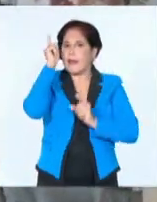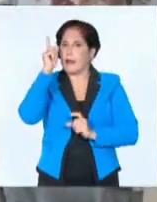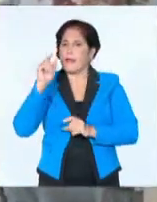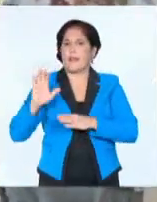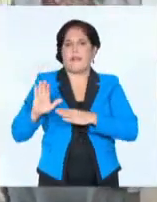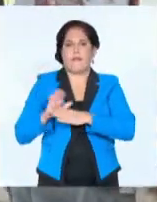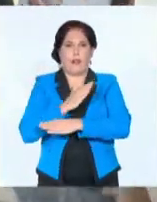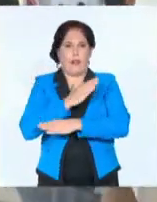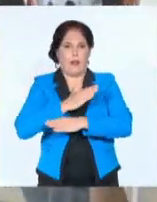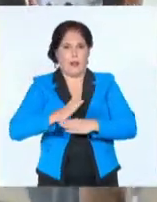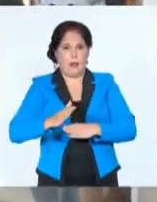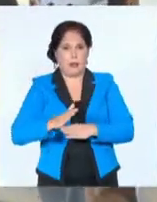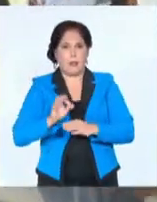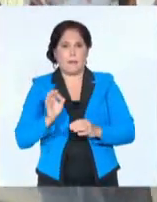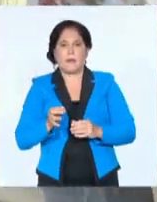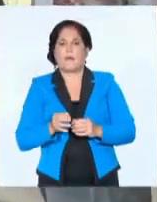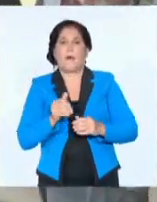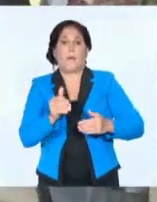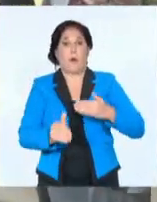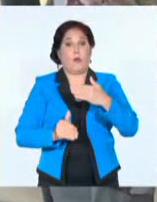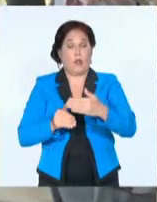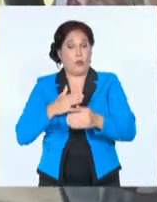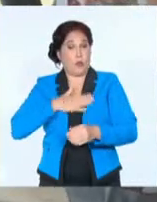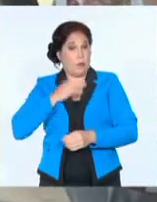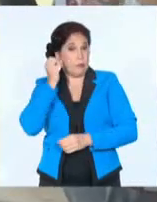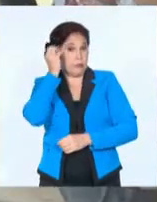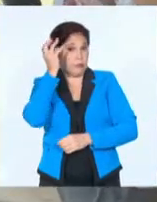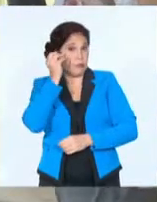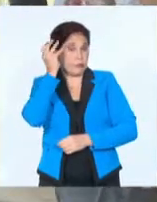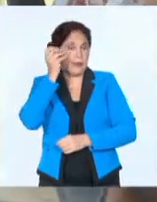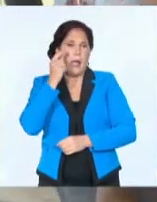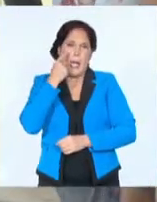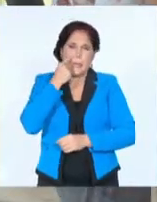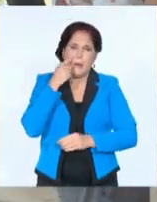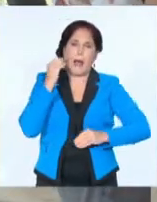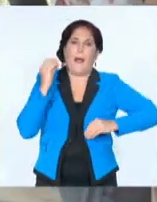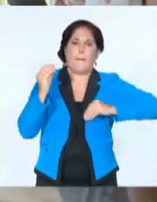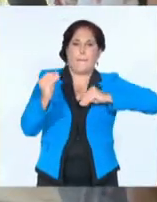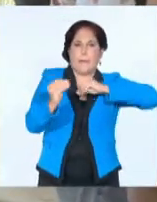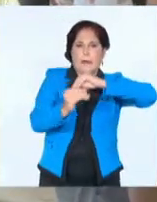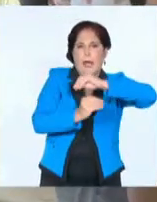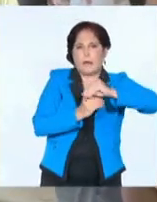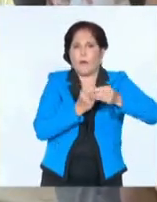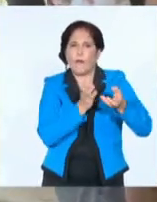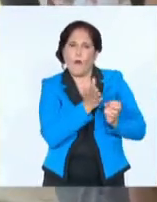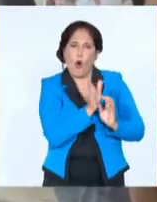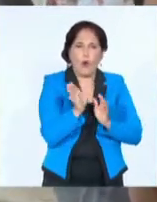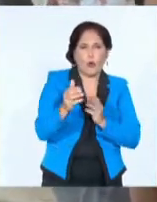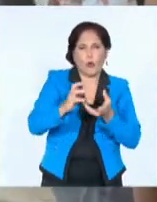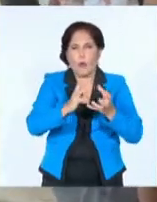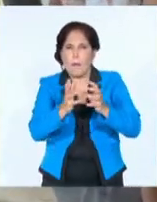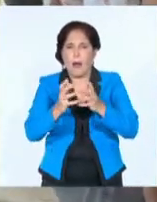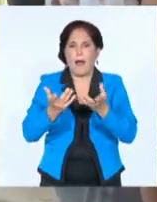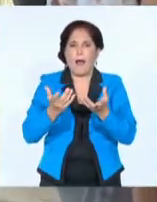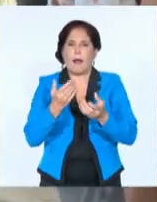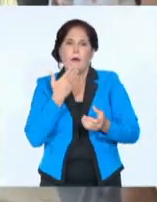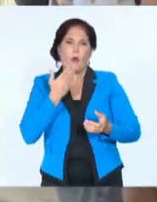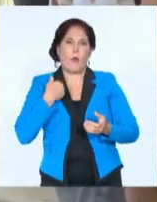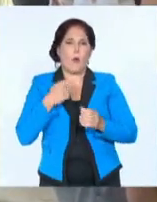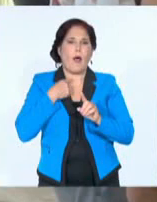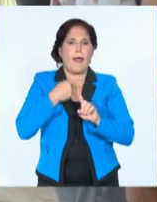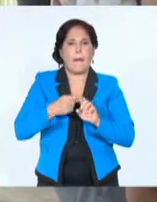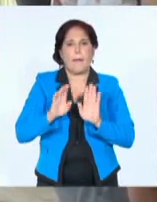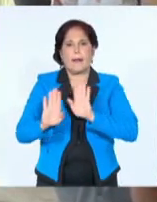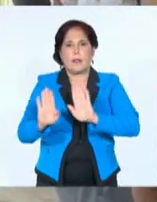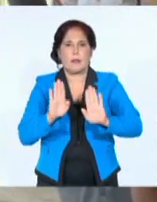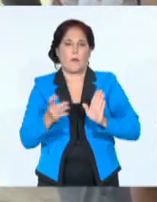Y durante el proceso ella se va mutando, tratando de buscar la mejor manera, el mejor soporte,